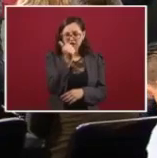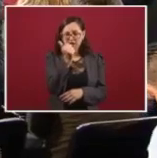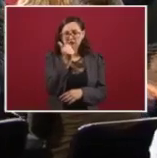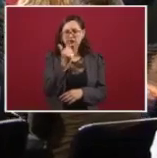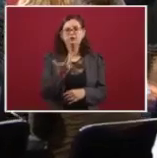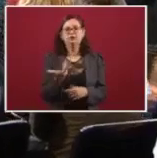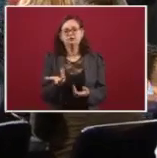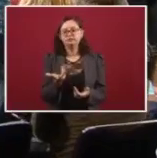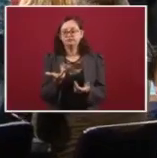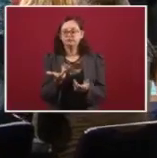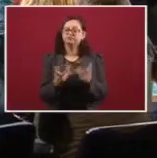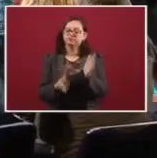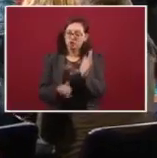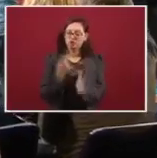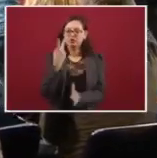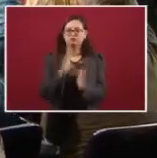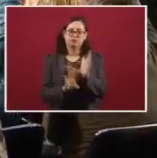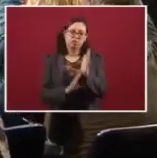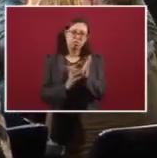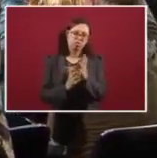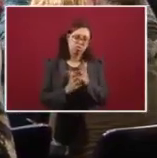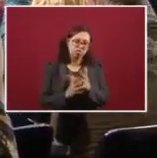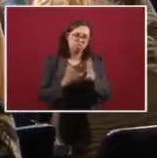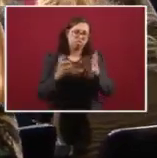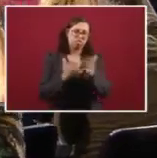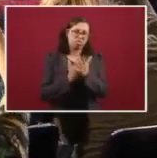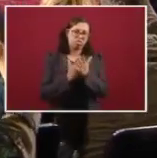hubo ese repunte y estamos ya atendiendo.